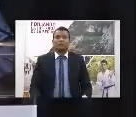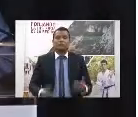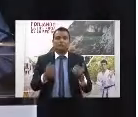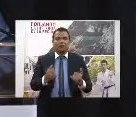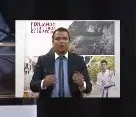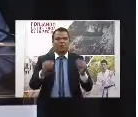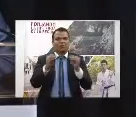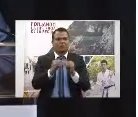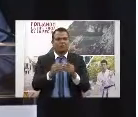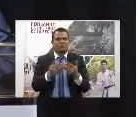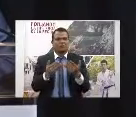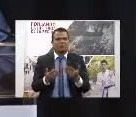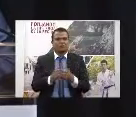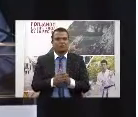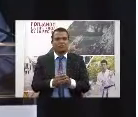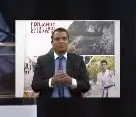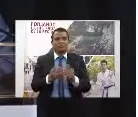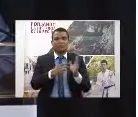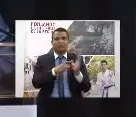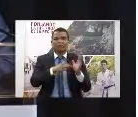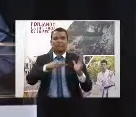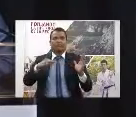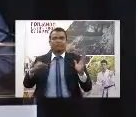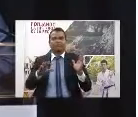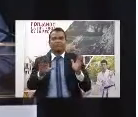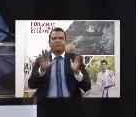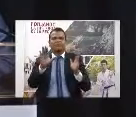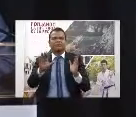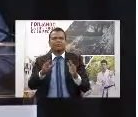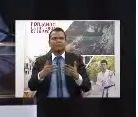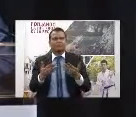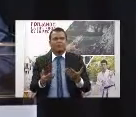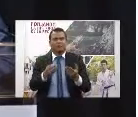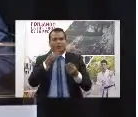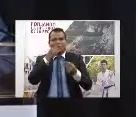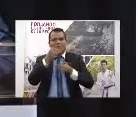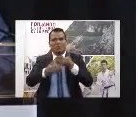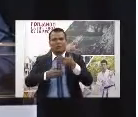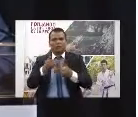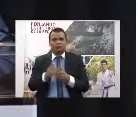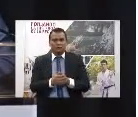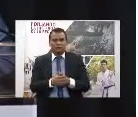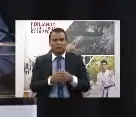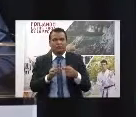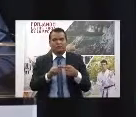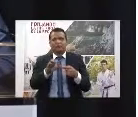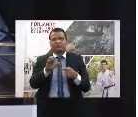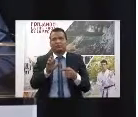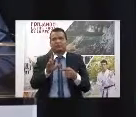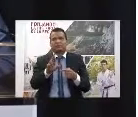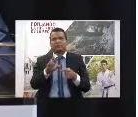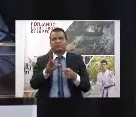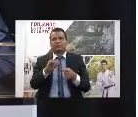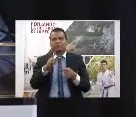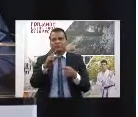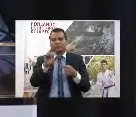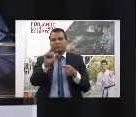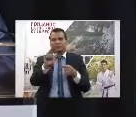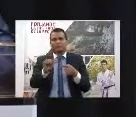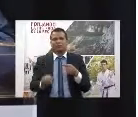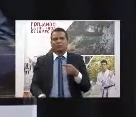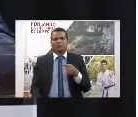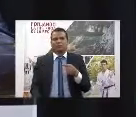Continuamos ahora con el llamado a los nuevos tecnólogos y tecnólogas en alimentos. Erika Vanessa Ángel